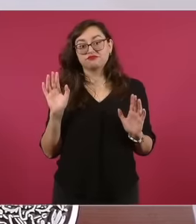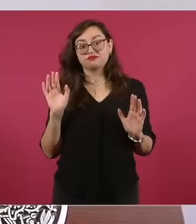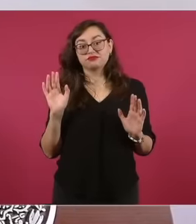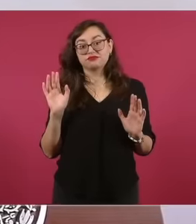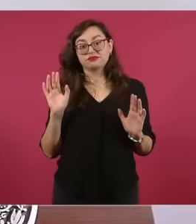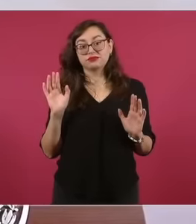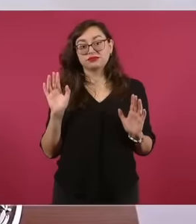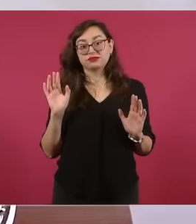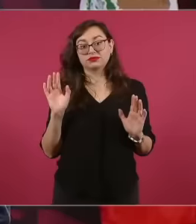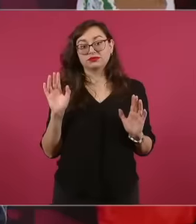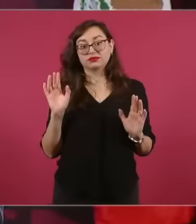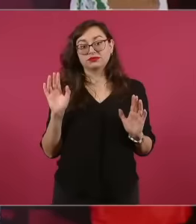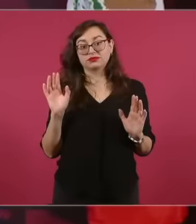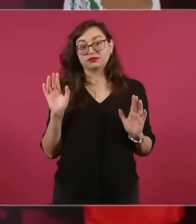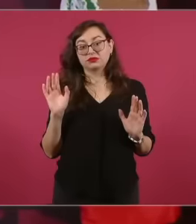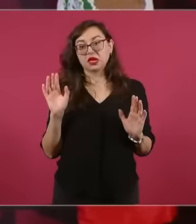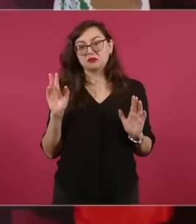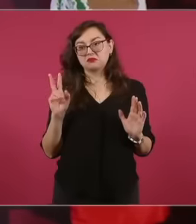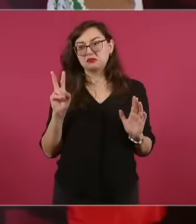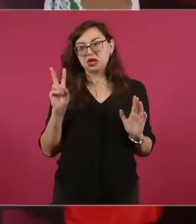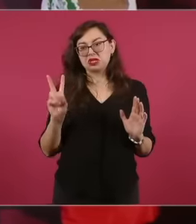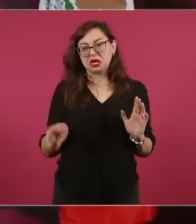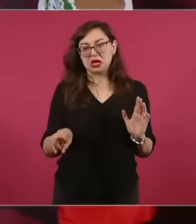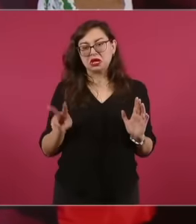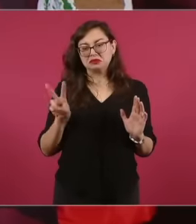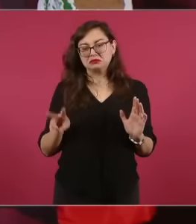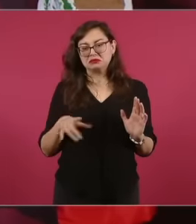que hasta descansa uno,